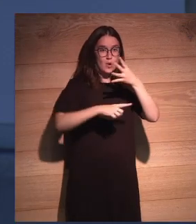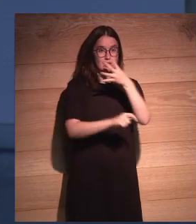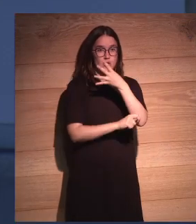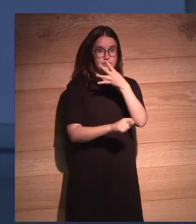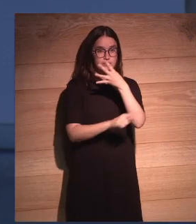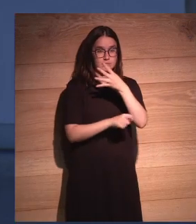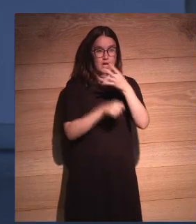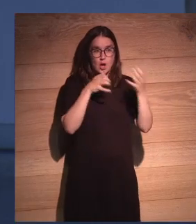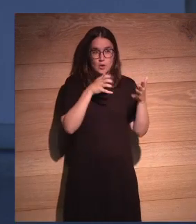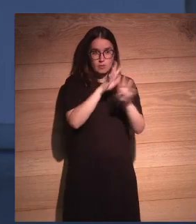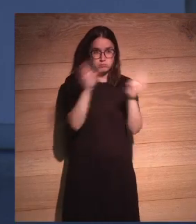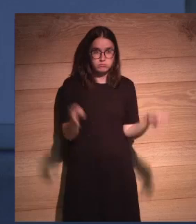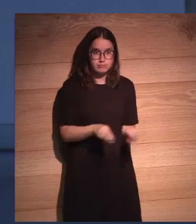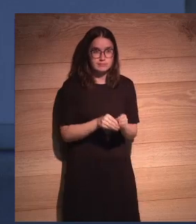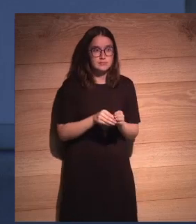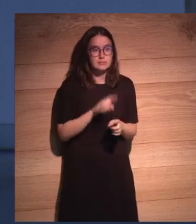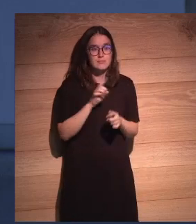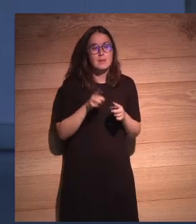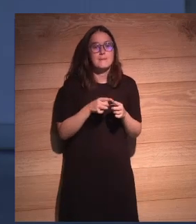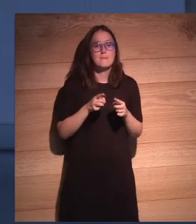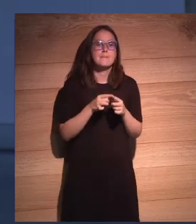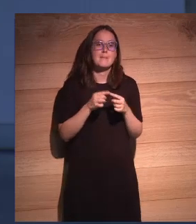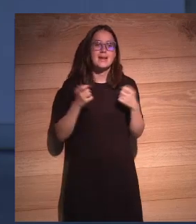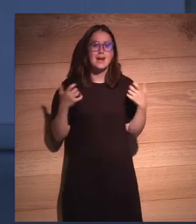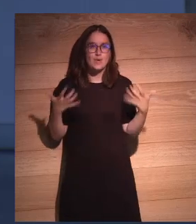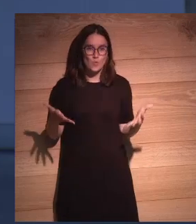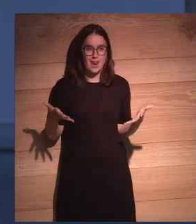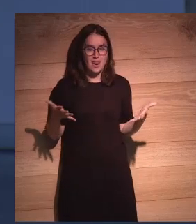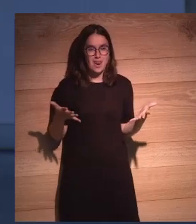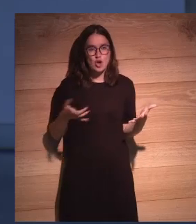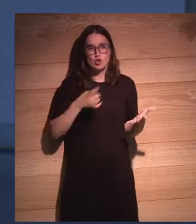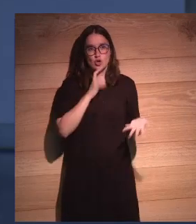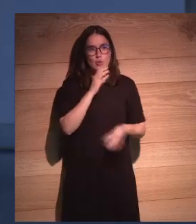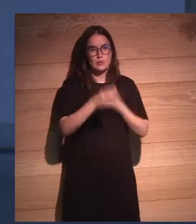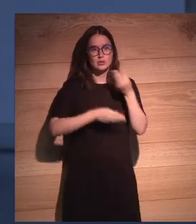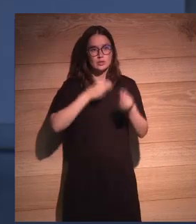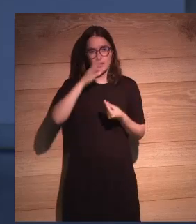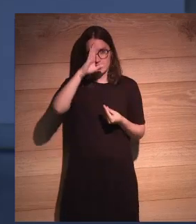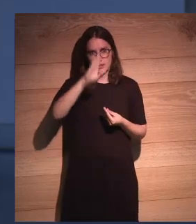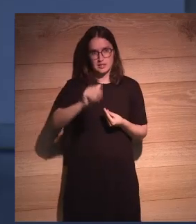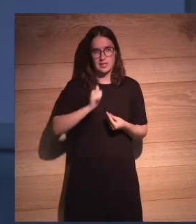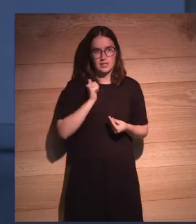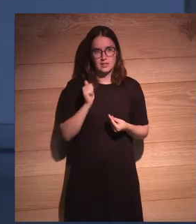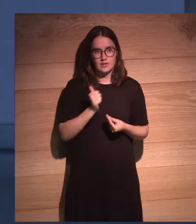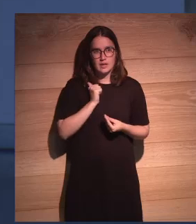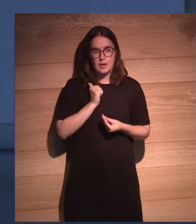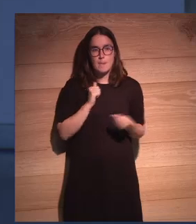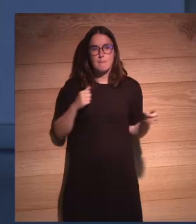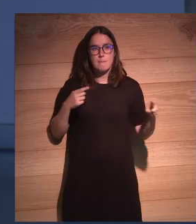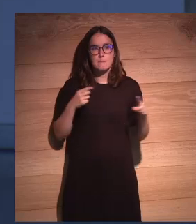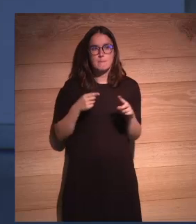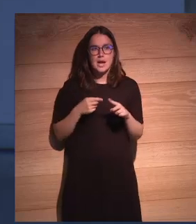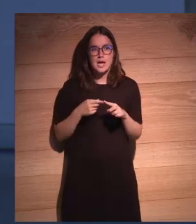ver ahora de forma resumida. La primera sería cómo se utiliza la inteligencia artificial